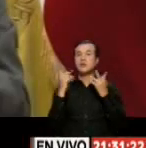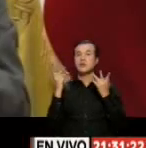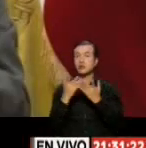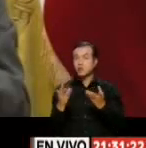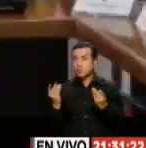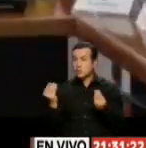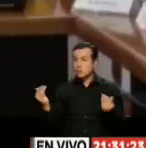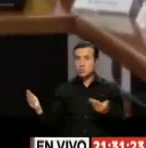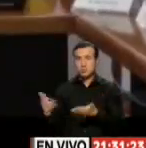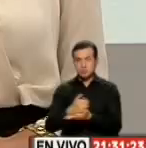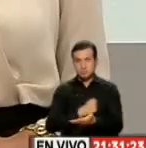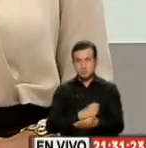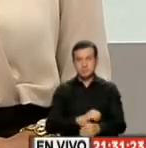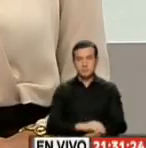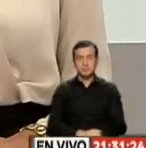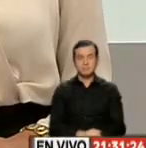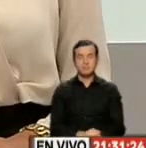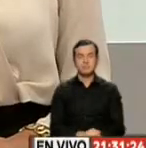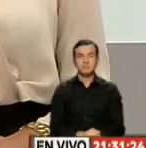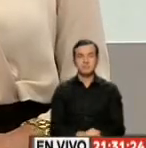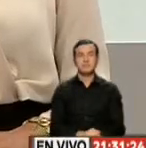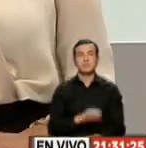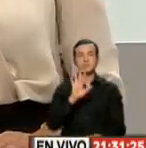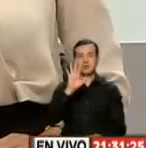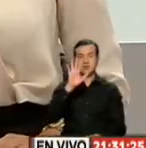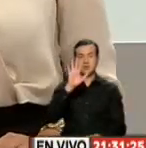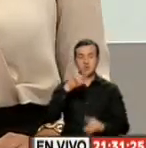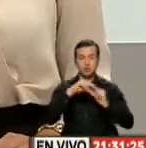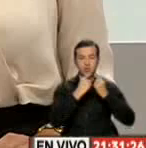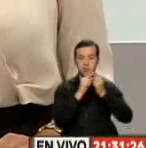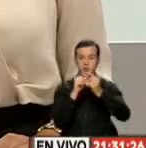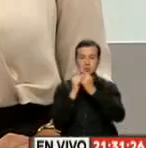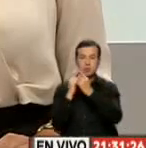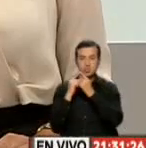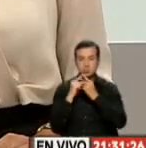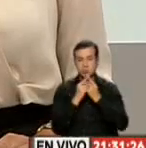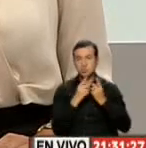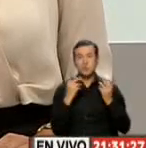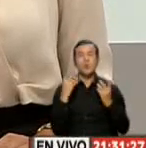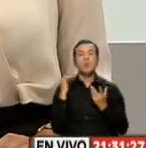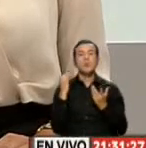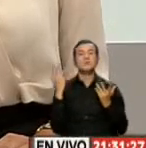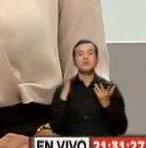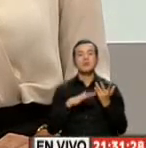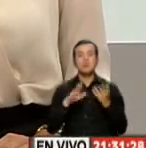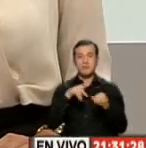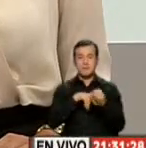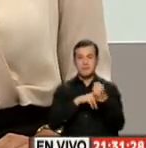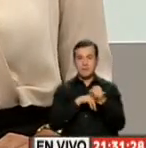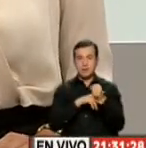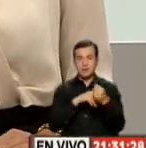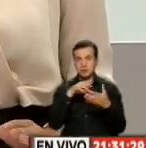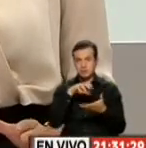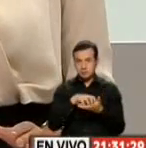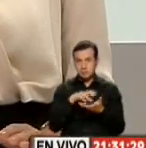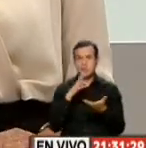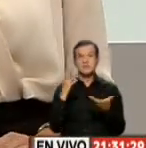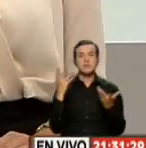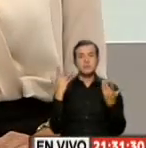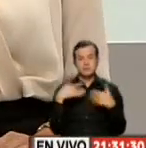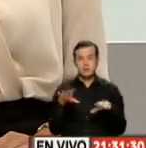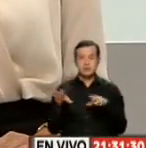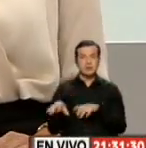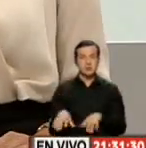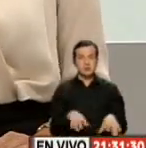de valores. Y 5 mesas sectoriales se desarrollaron este jueves en Macas, provincia de Morona, Santiago, como parte de